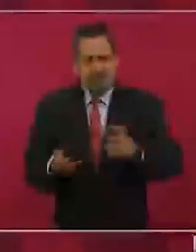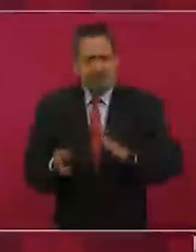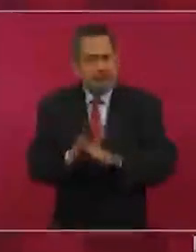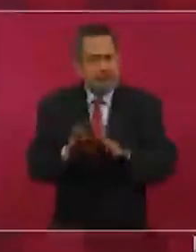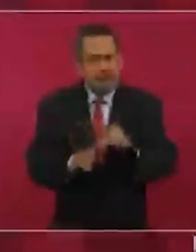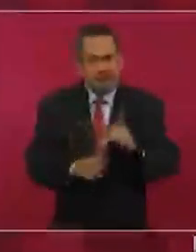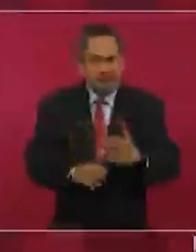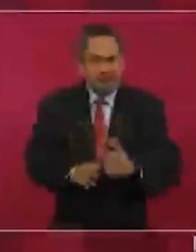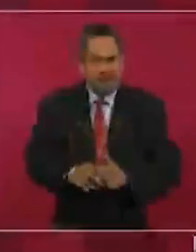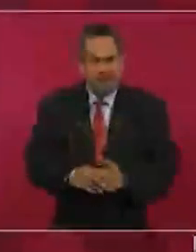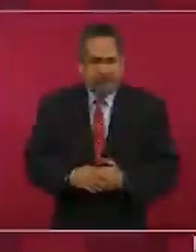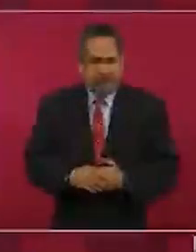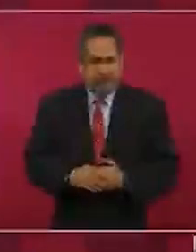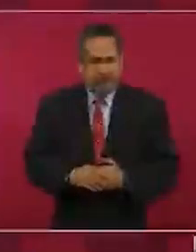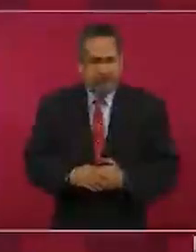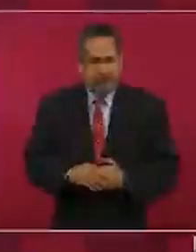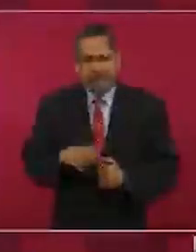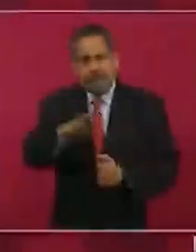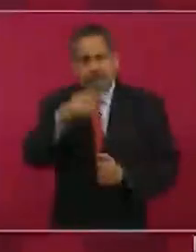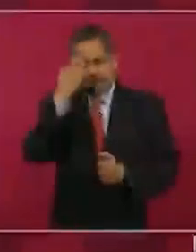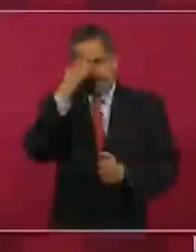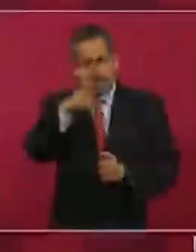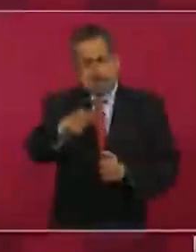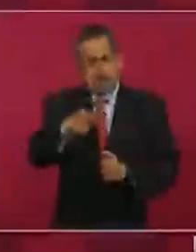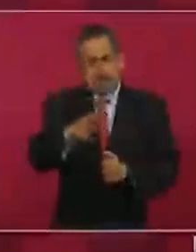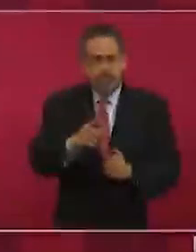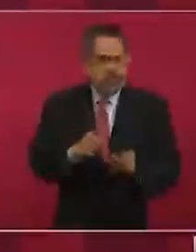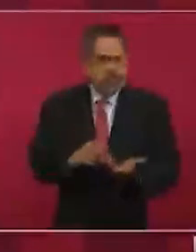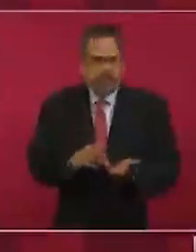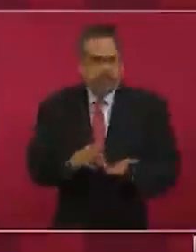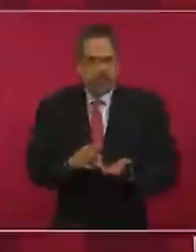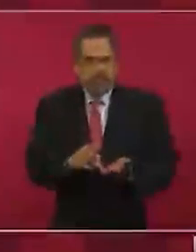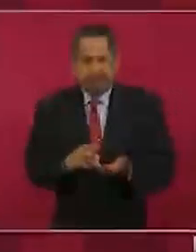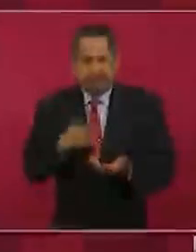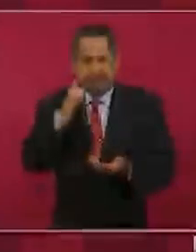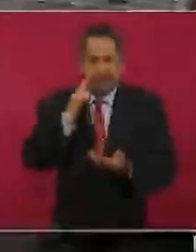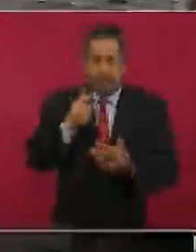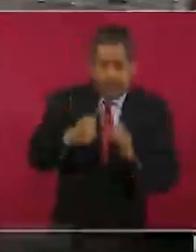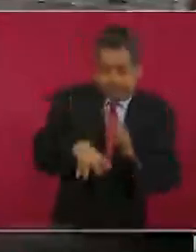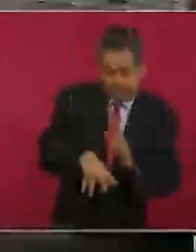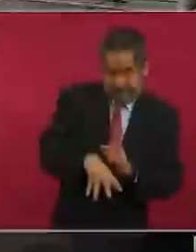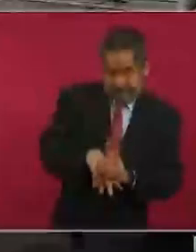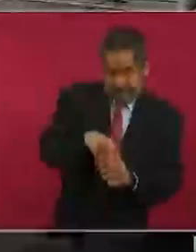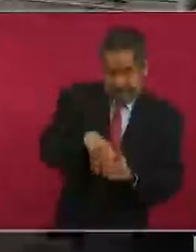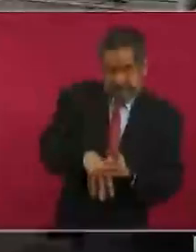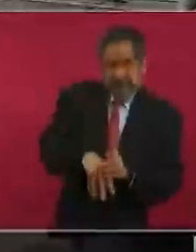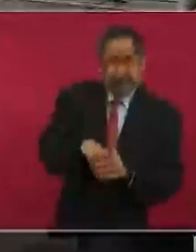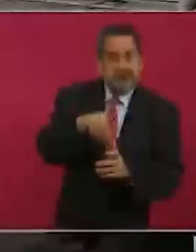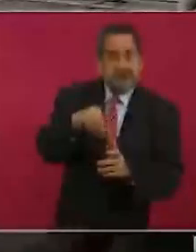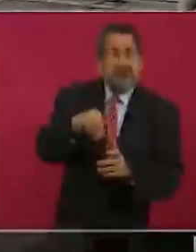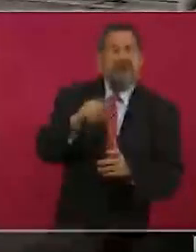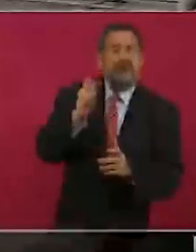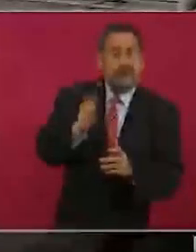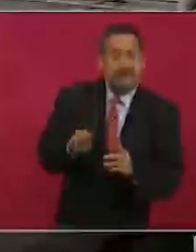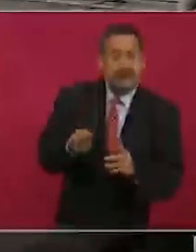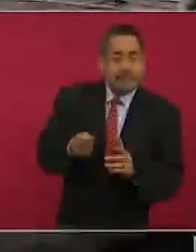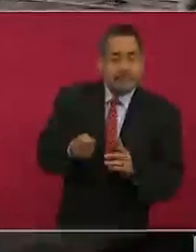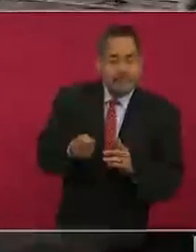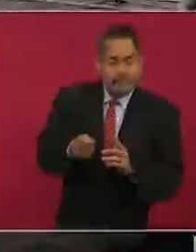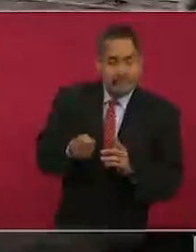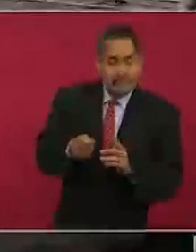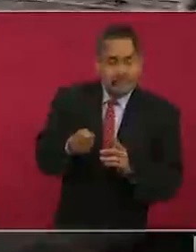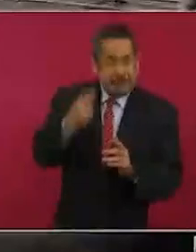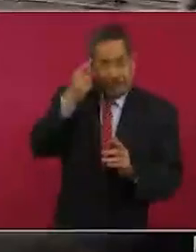aún cuando la ganancia no es la misma, porque extraer petróleo significa